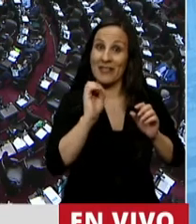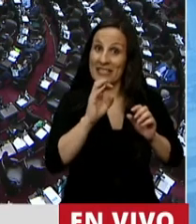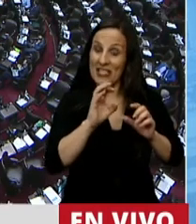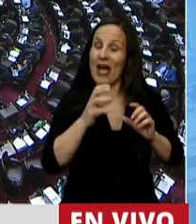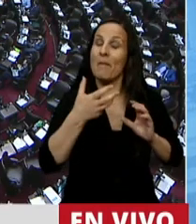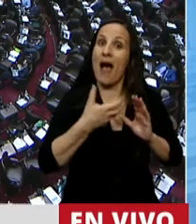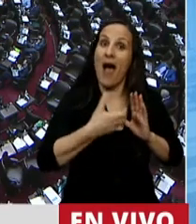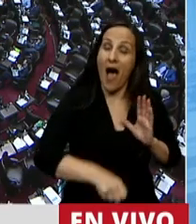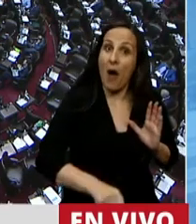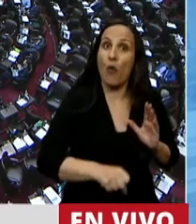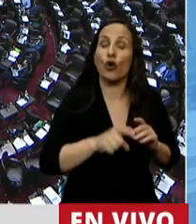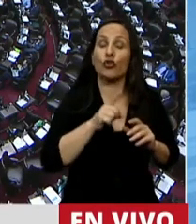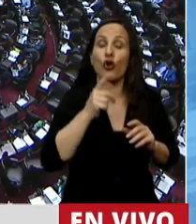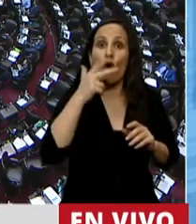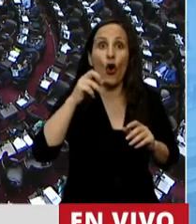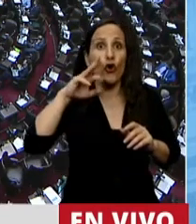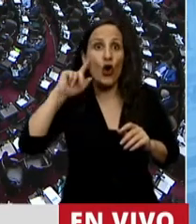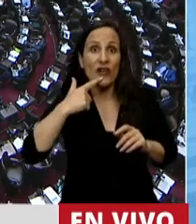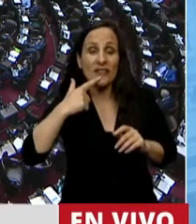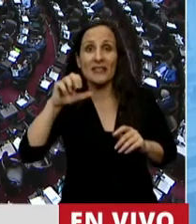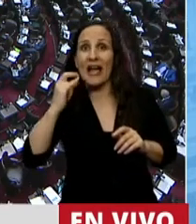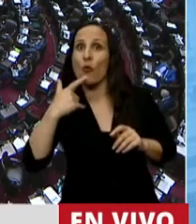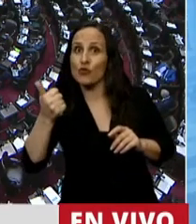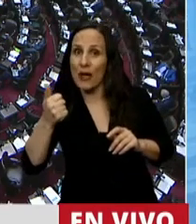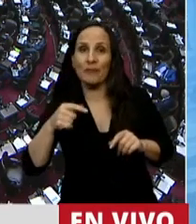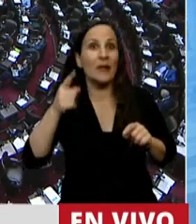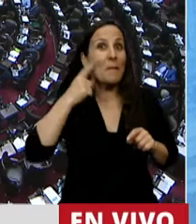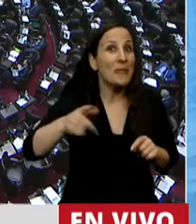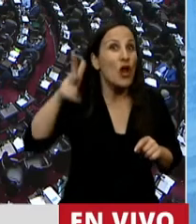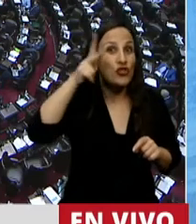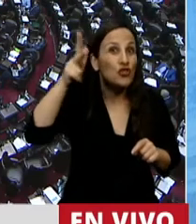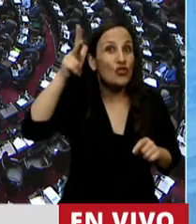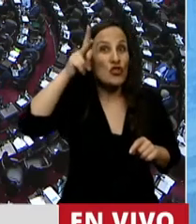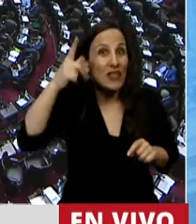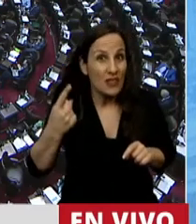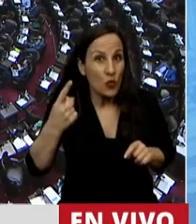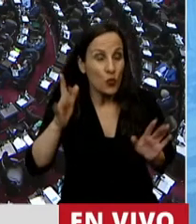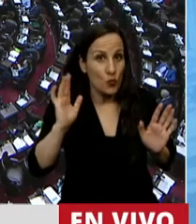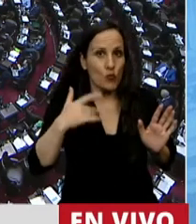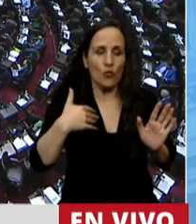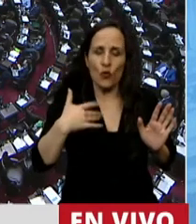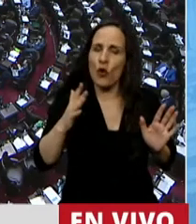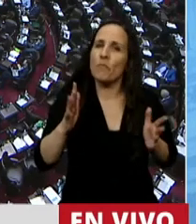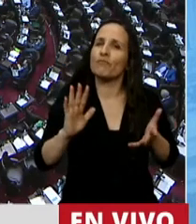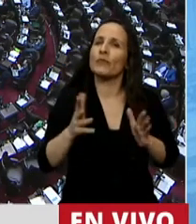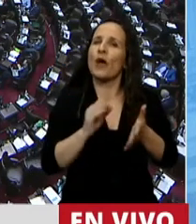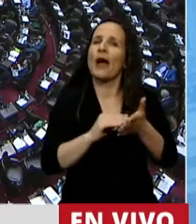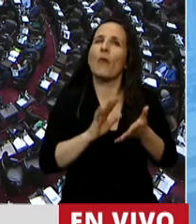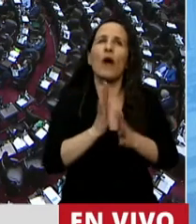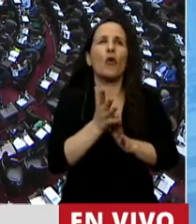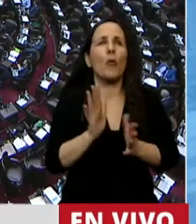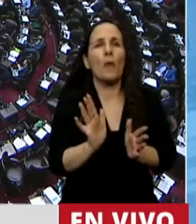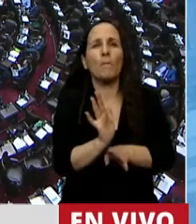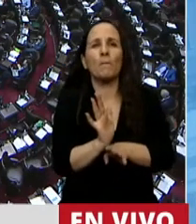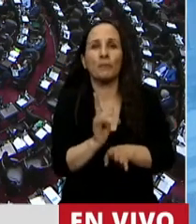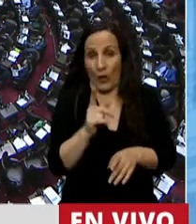Los legisladores en aquel entonces, 1881, y esta es una asociación mía, eran algo así como pastores,